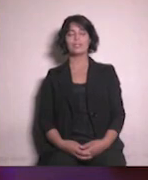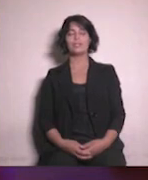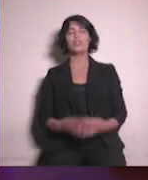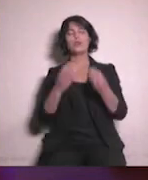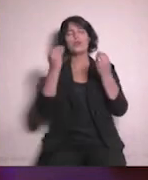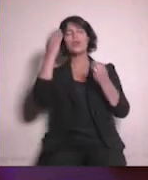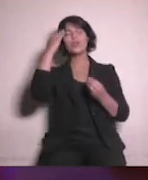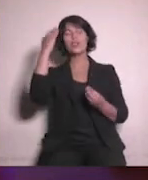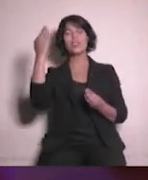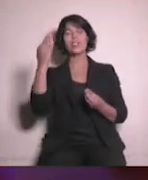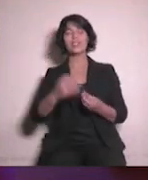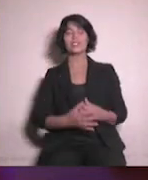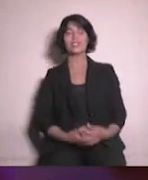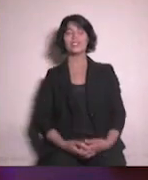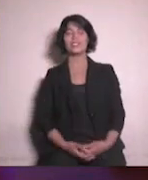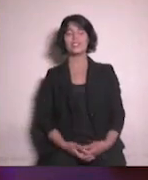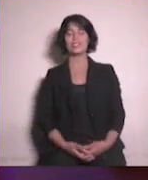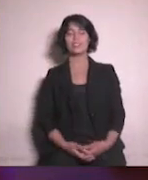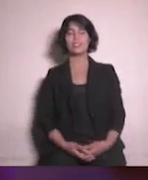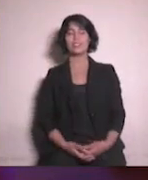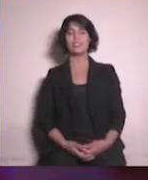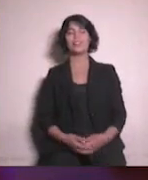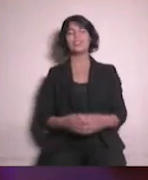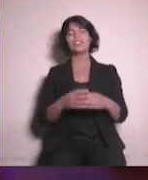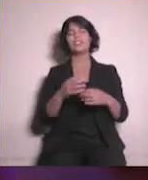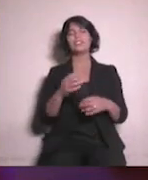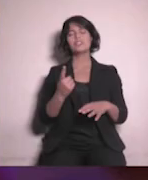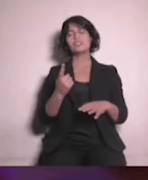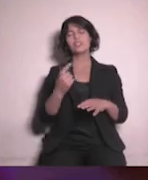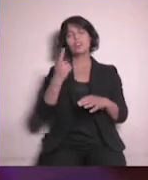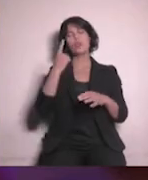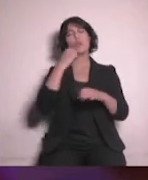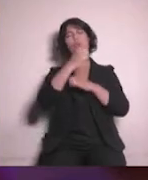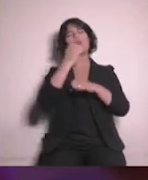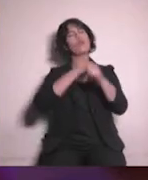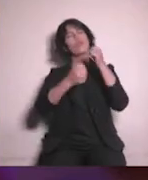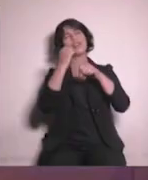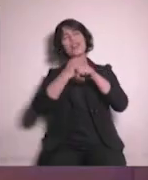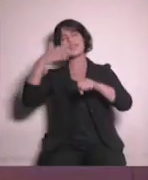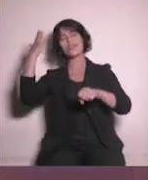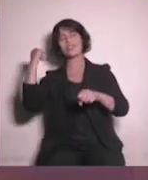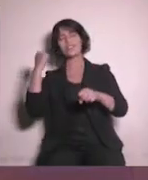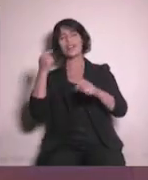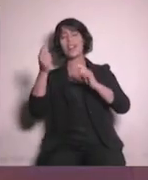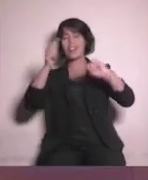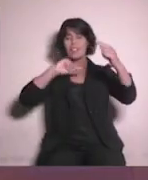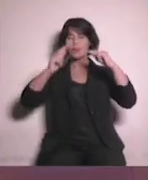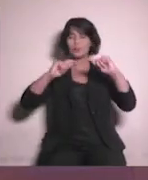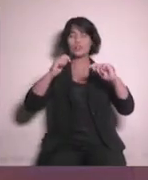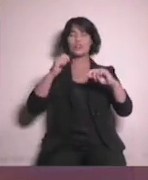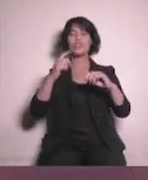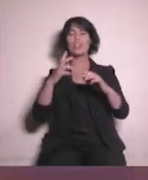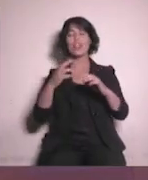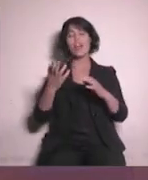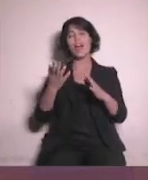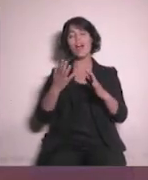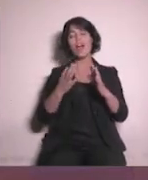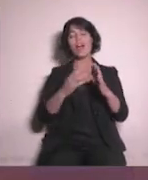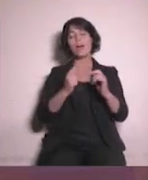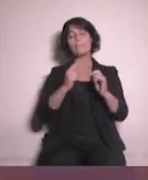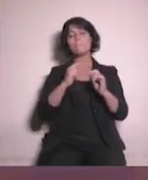Muy buenos días. Hace exactamente un año atrás, el debate previsional alcanzó uno de los puntos